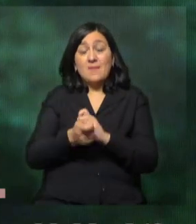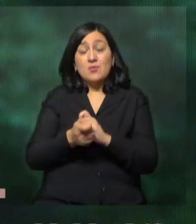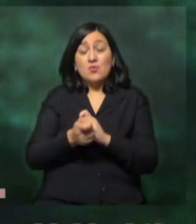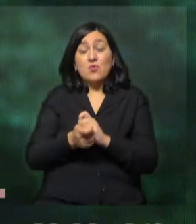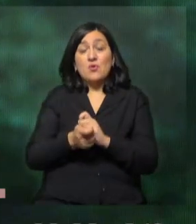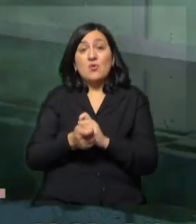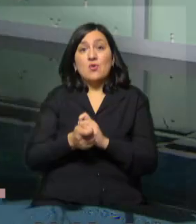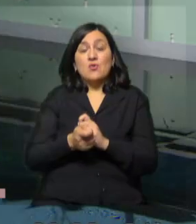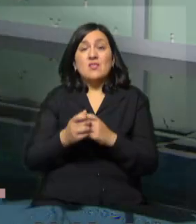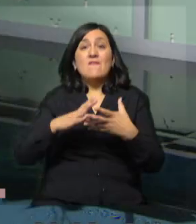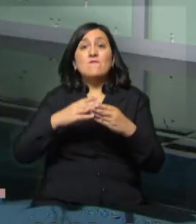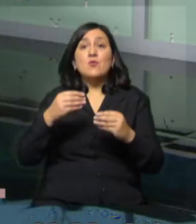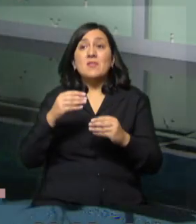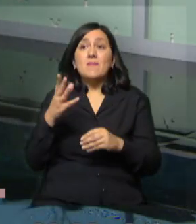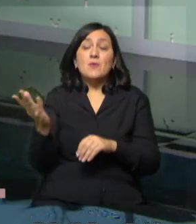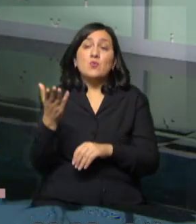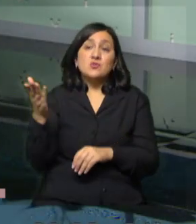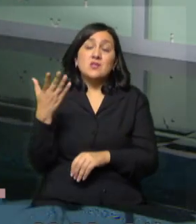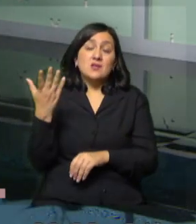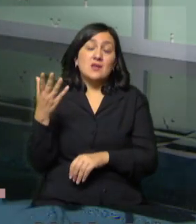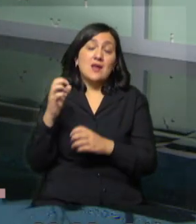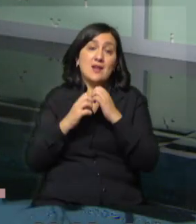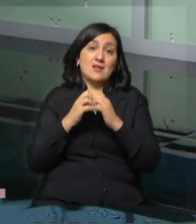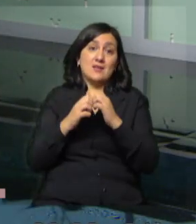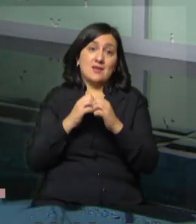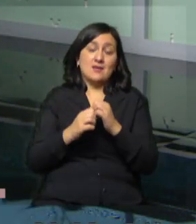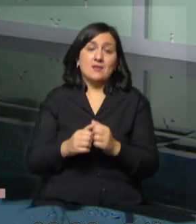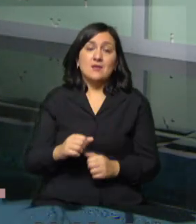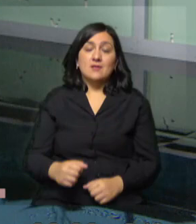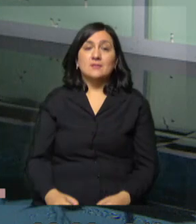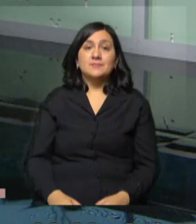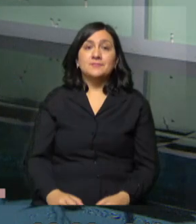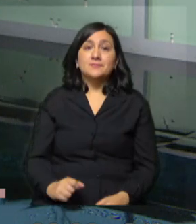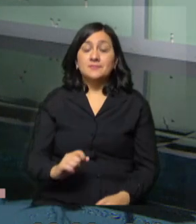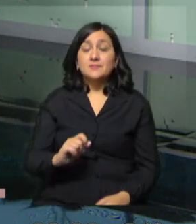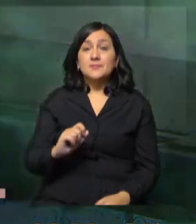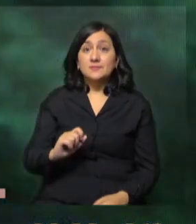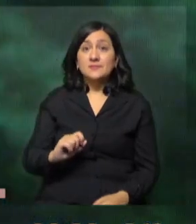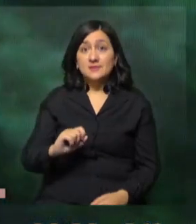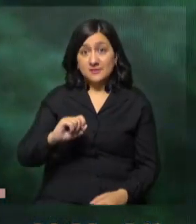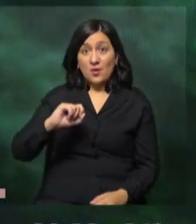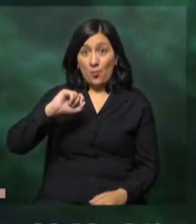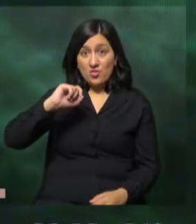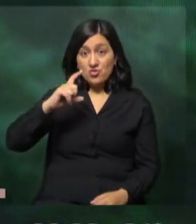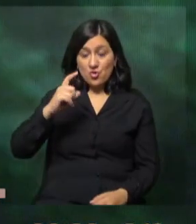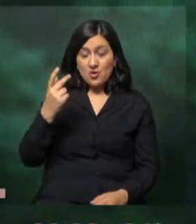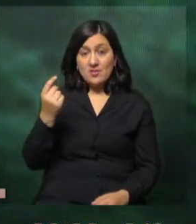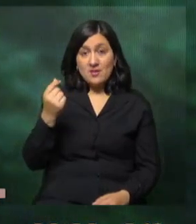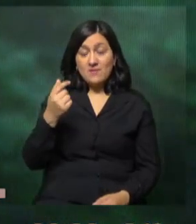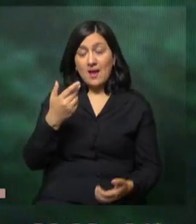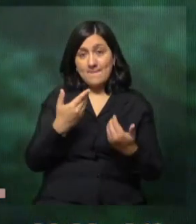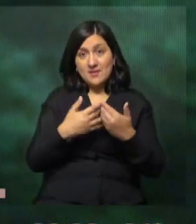¿no? Eso es lo que hay que decir. Inclusive, por más que se aumentó la tarifa por debajo de la inflación, porque ahora el 1 de